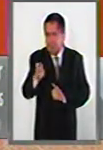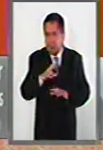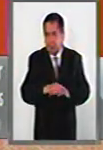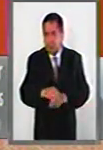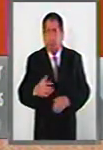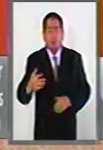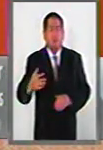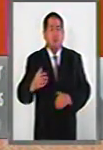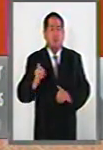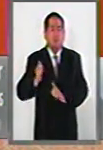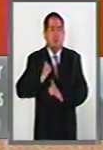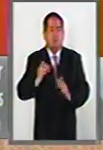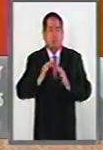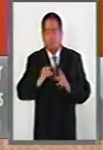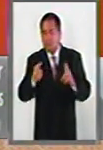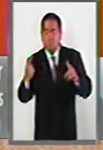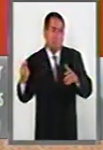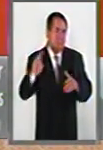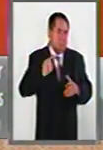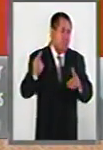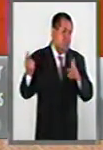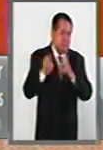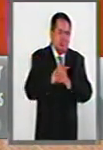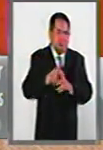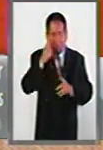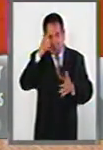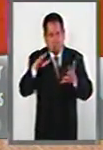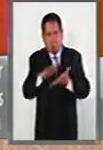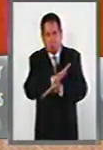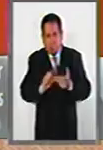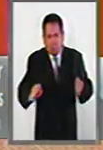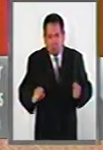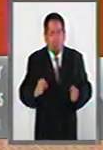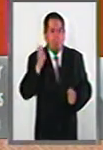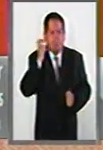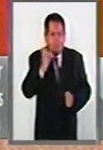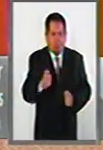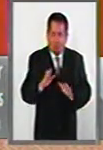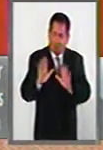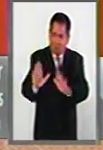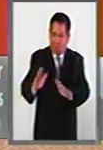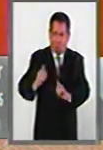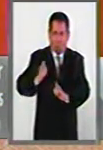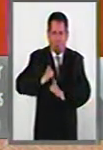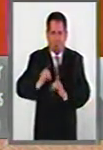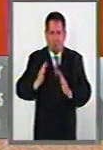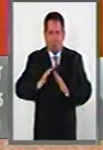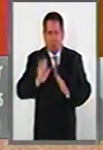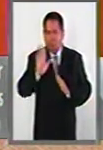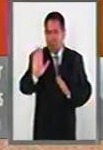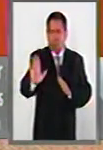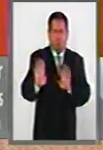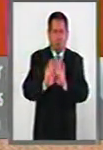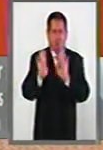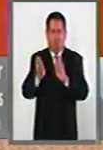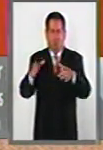matan, son maquinarias de destrucción. Los ejércitos tienen que estar en los